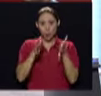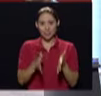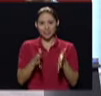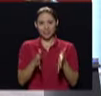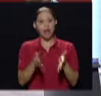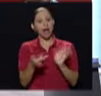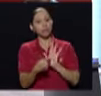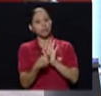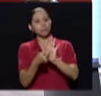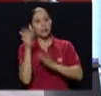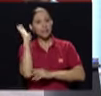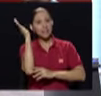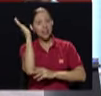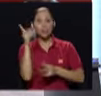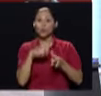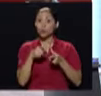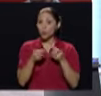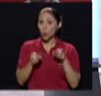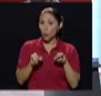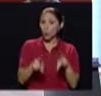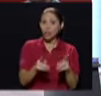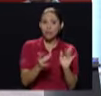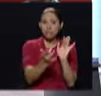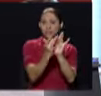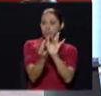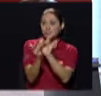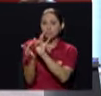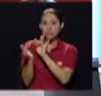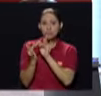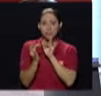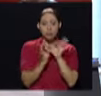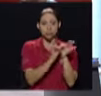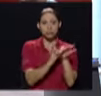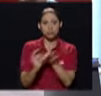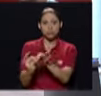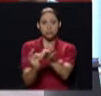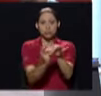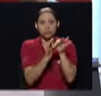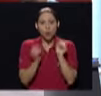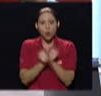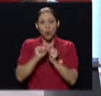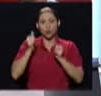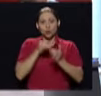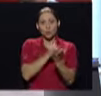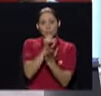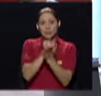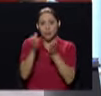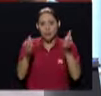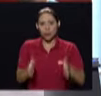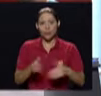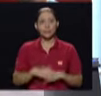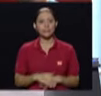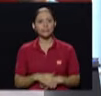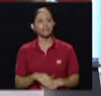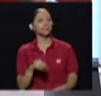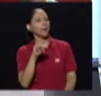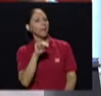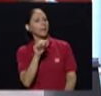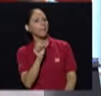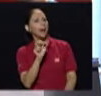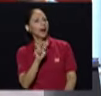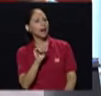Entonces, era una gran oportunidad de hacer enlaces, de revivir las conexiones con otros investigadores. Marino, cuando